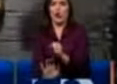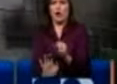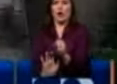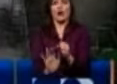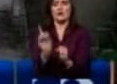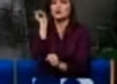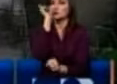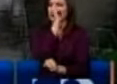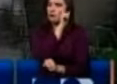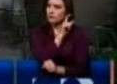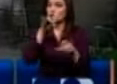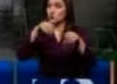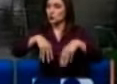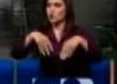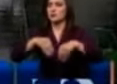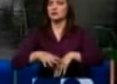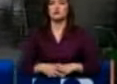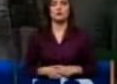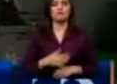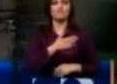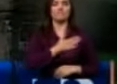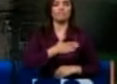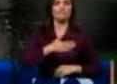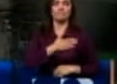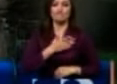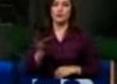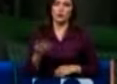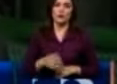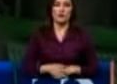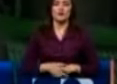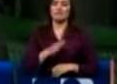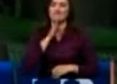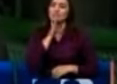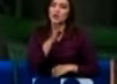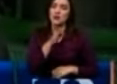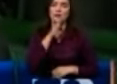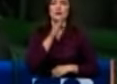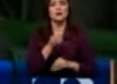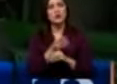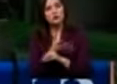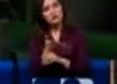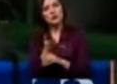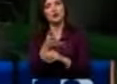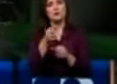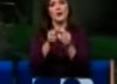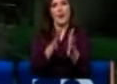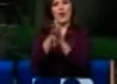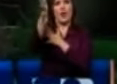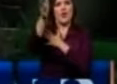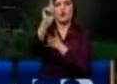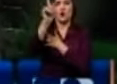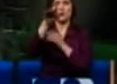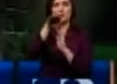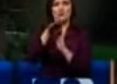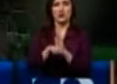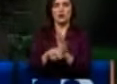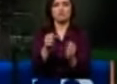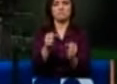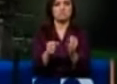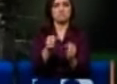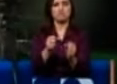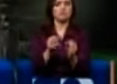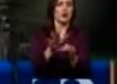cuando tenemos esta situación en la vía. Así que, por favor, no me voy a cansar de repetirle, baje la velocidad. Es preferible llegar